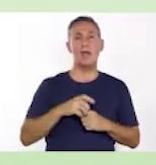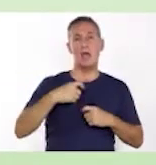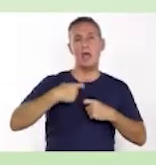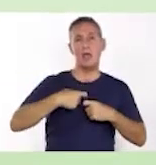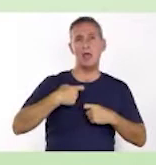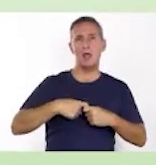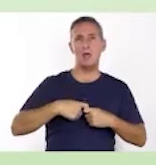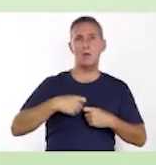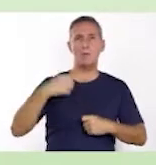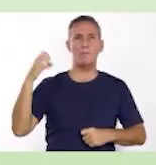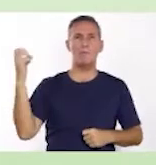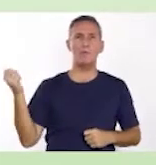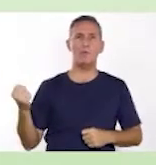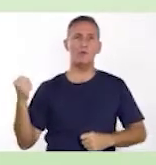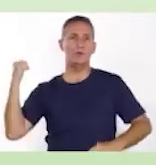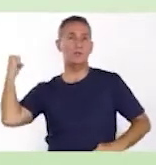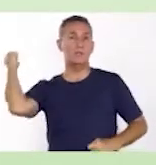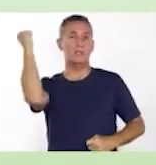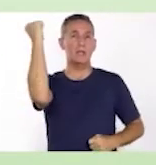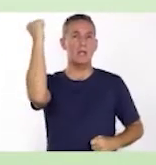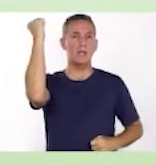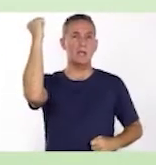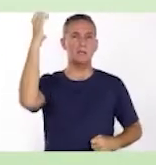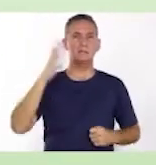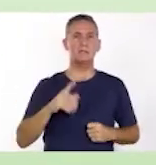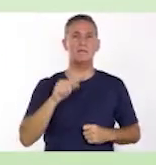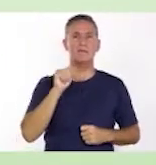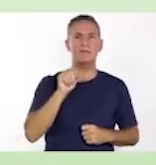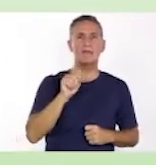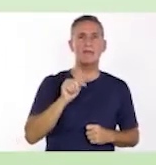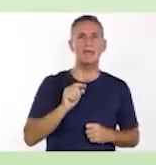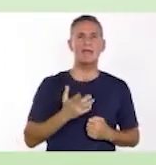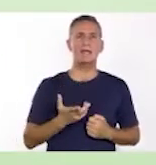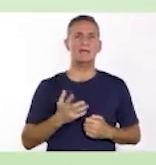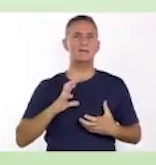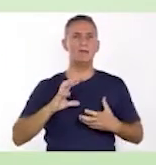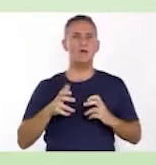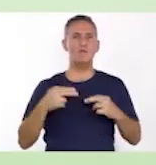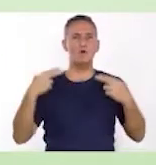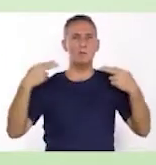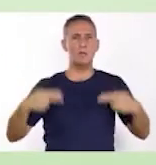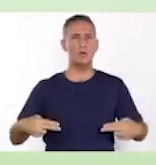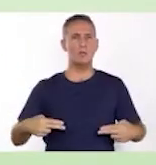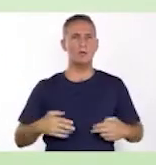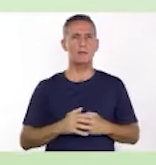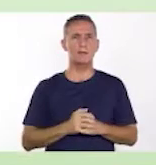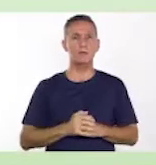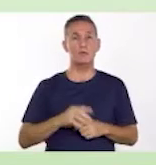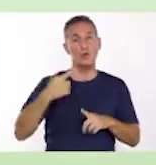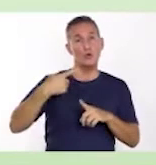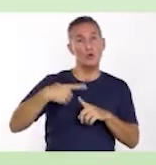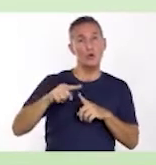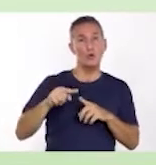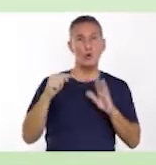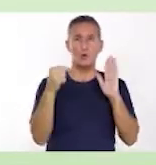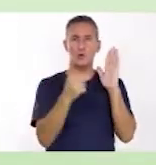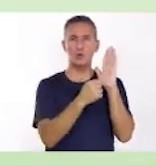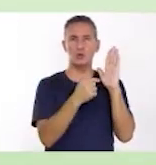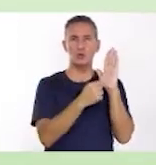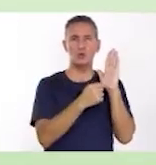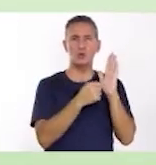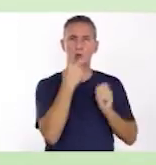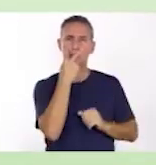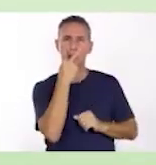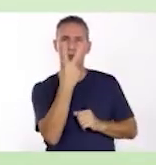a Zeus, en esas acciones humanas. Bien. Otro de los elementos, la